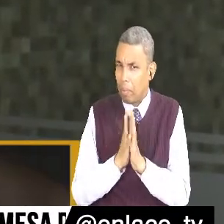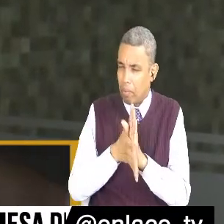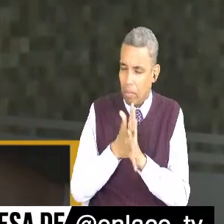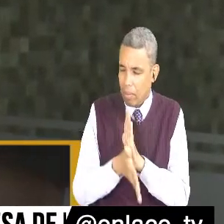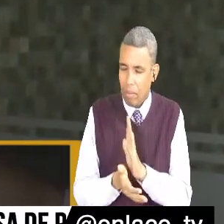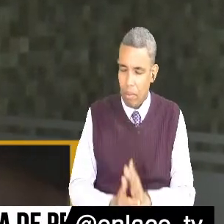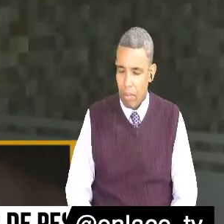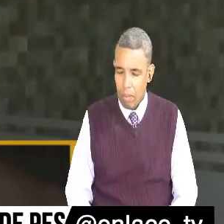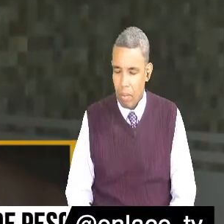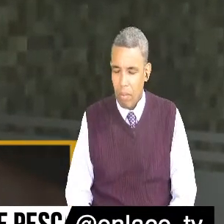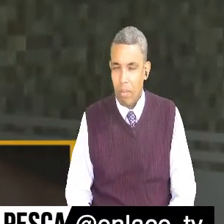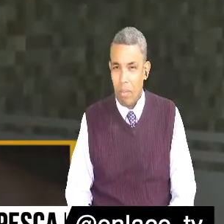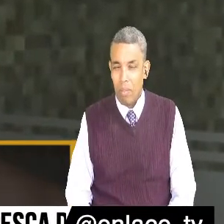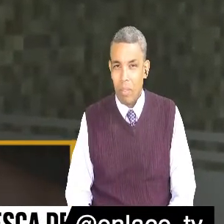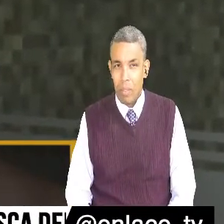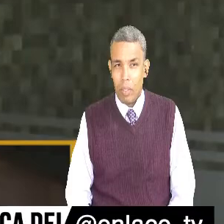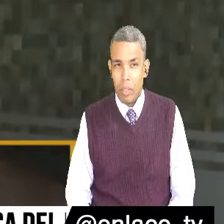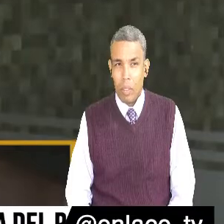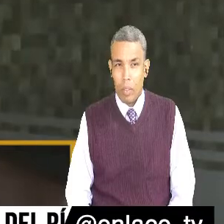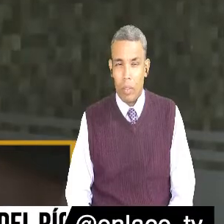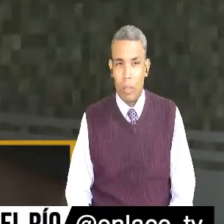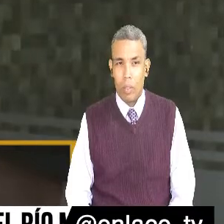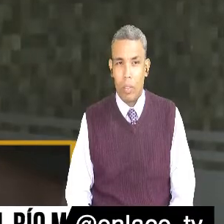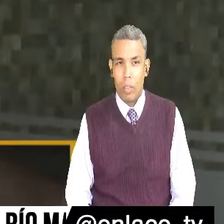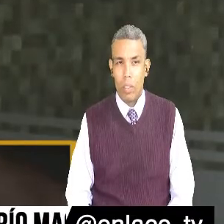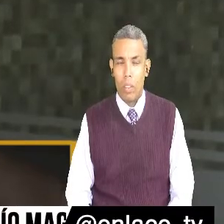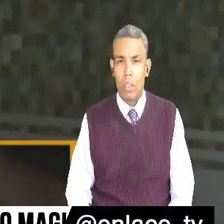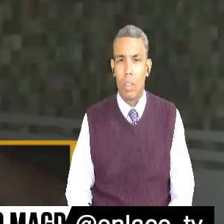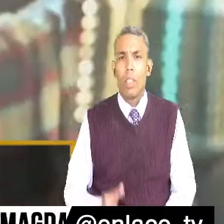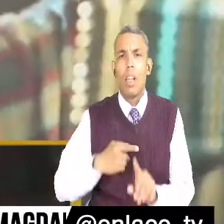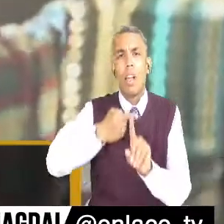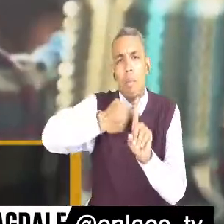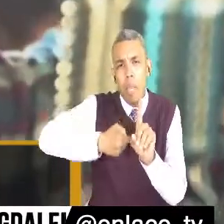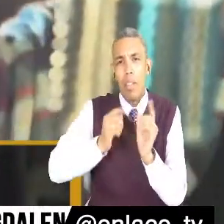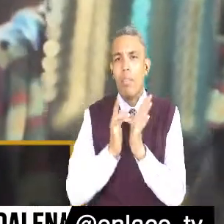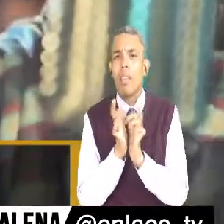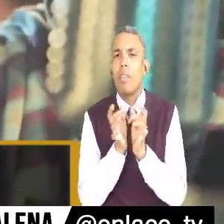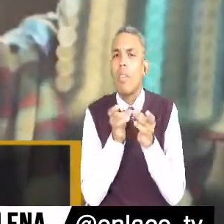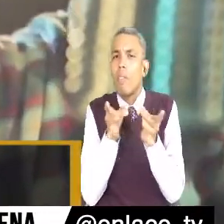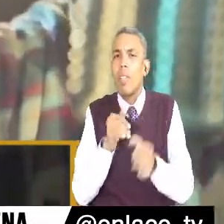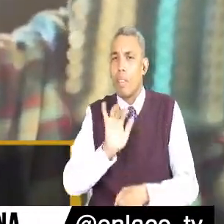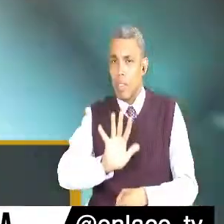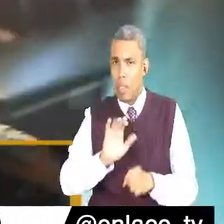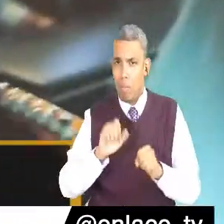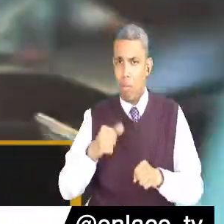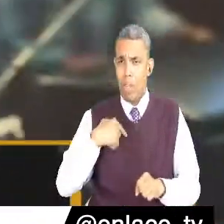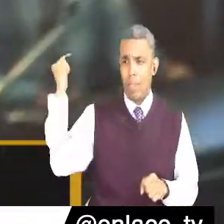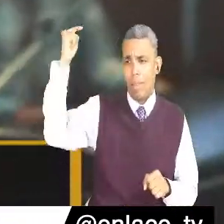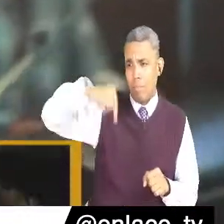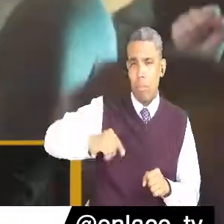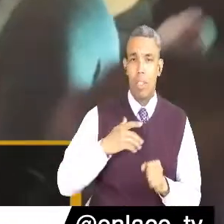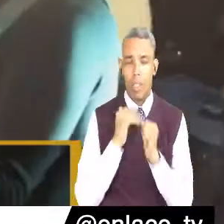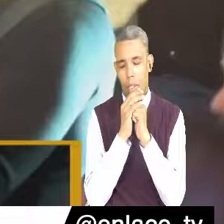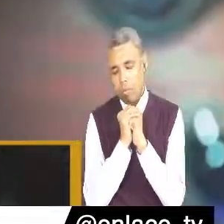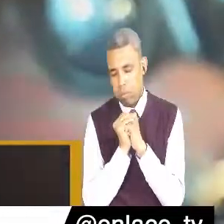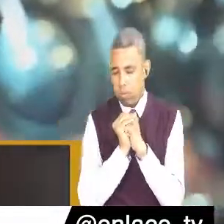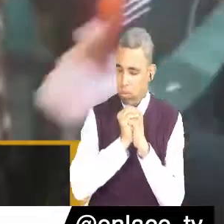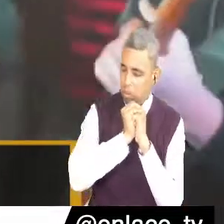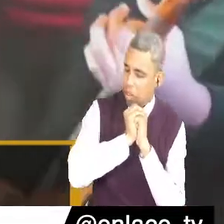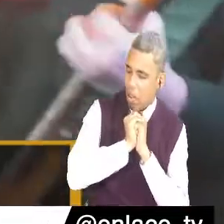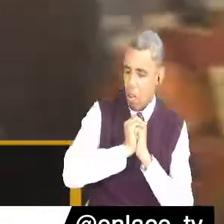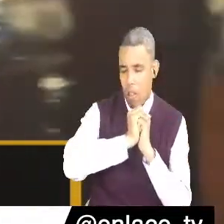ven, a quienes nos escuchan, para que nos acompañen el 5 de abril a ese gran concierto de Oración Sin Límites con Giancarlo en